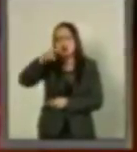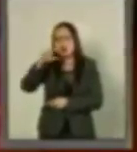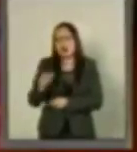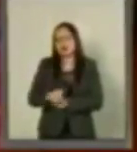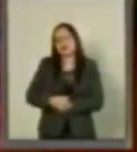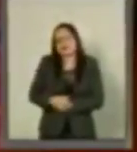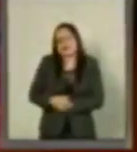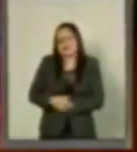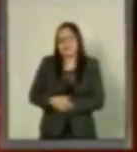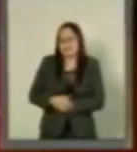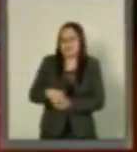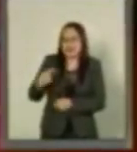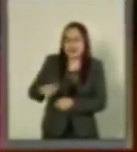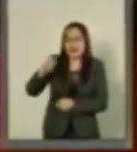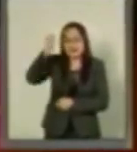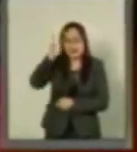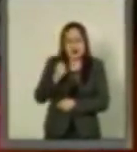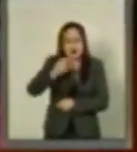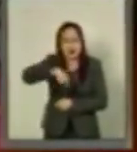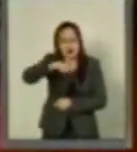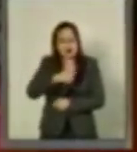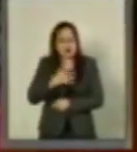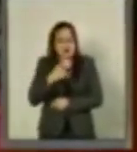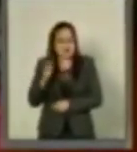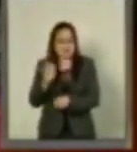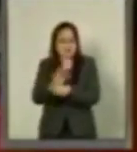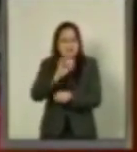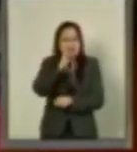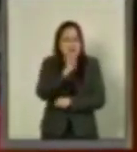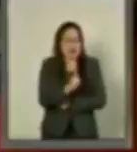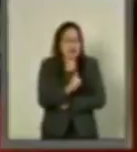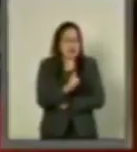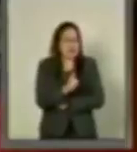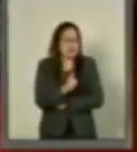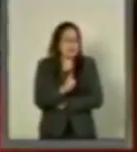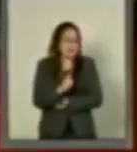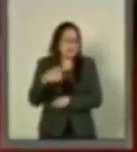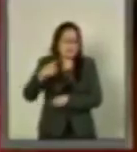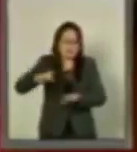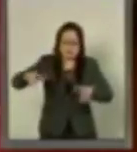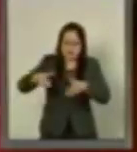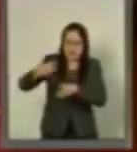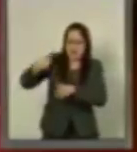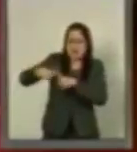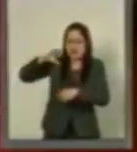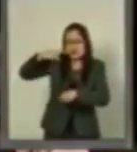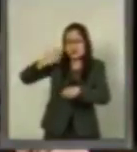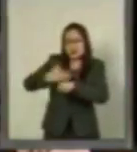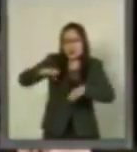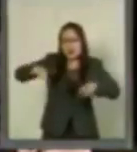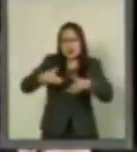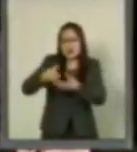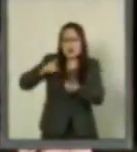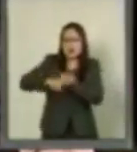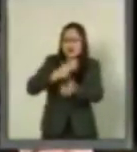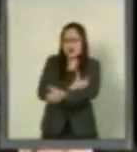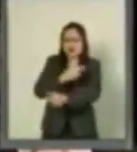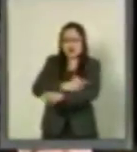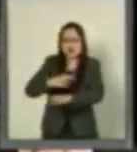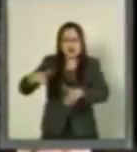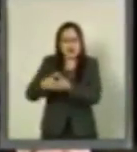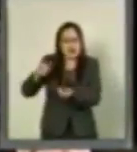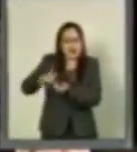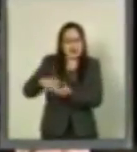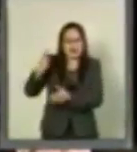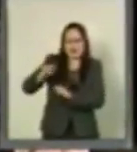Y bueno, pues en Sinaloa nos sentimos muy desprotegidos del órgano responsable en el sector coordinado de la dependencia